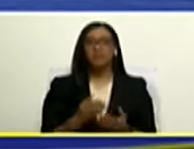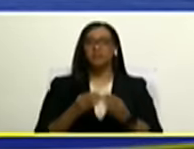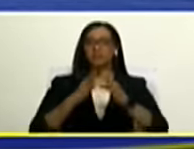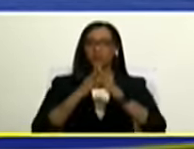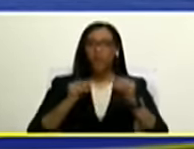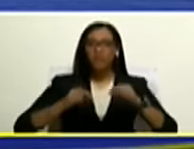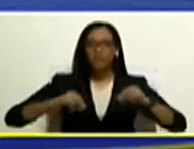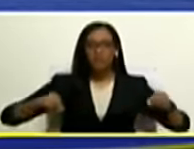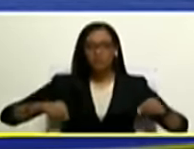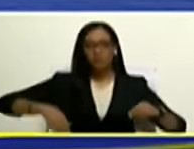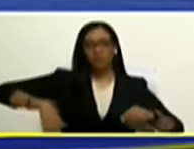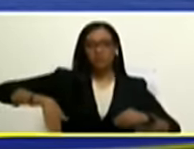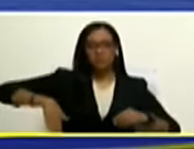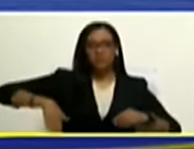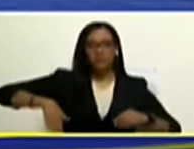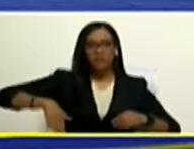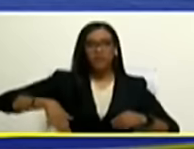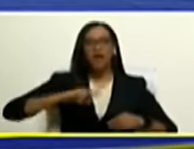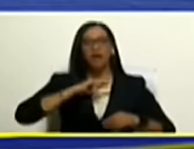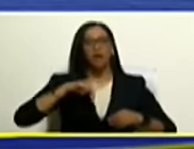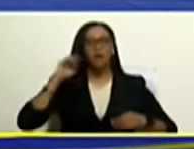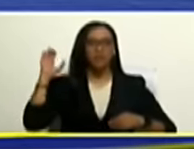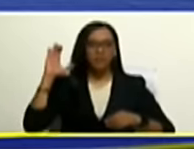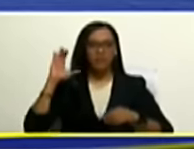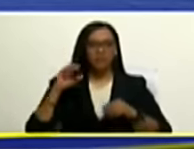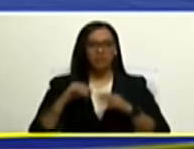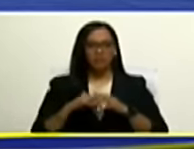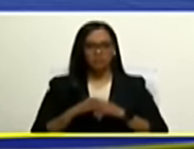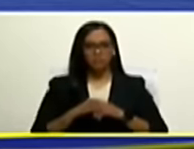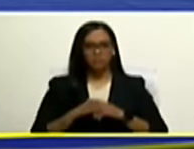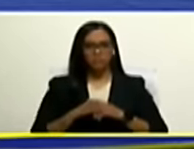la Guayana Esequiba a nuestra patria.